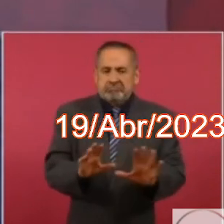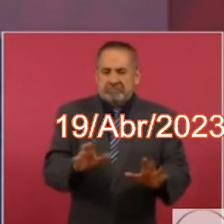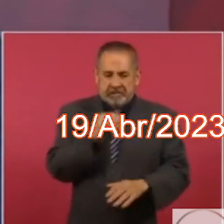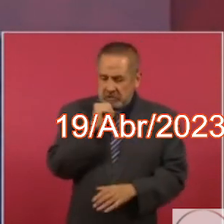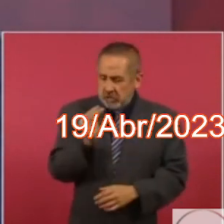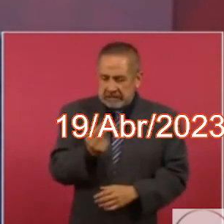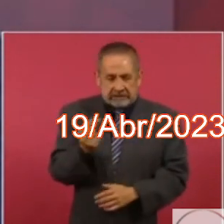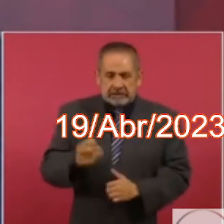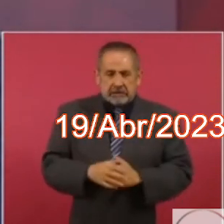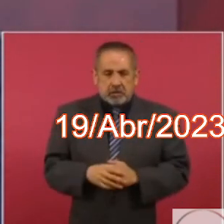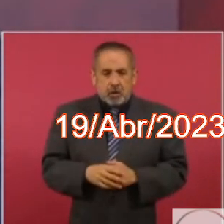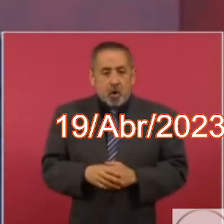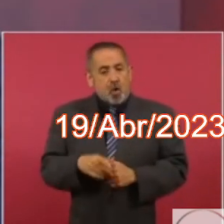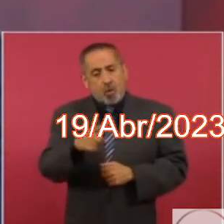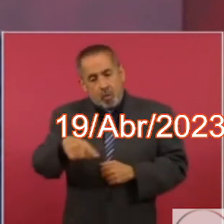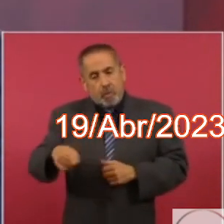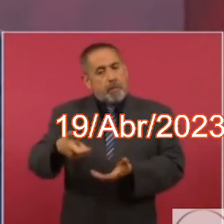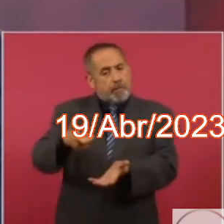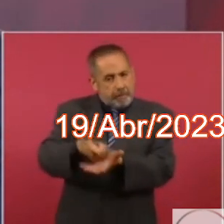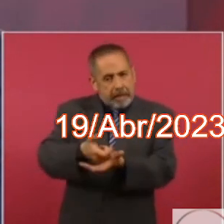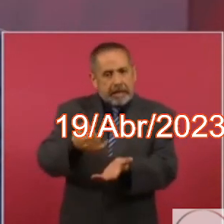ni de aumentar impuestos,